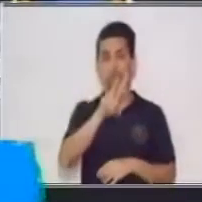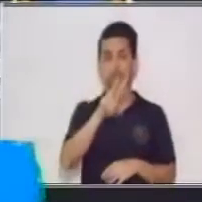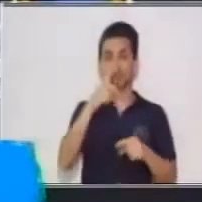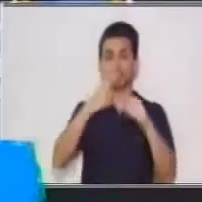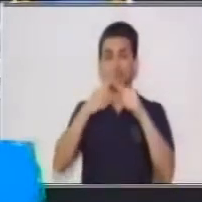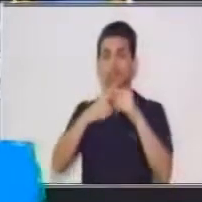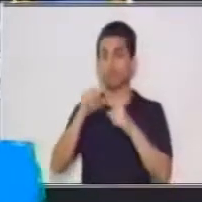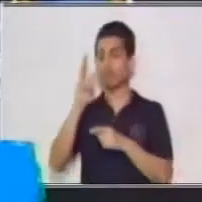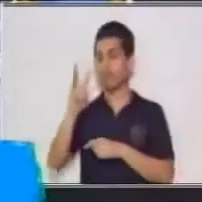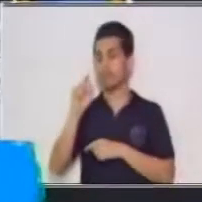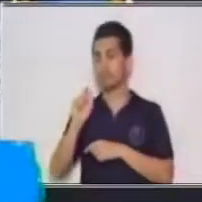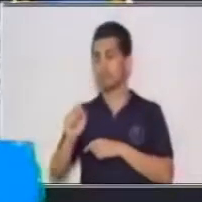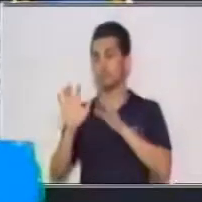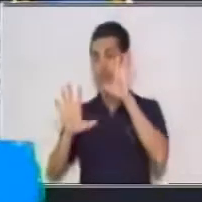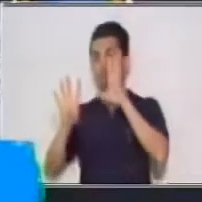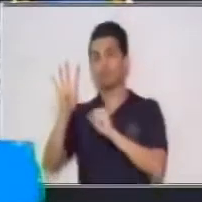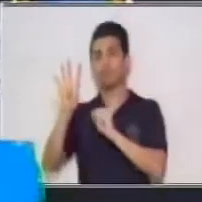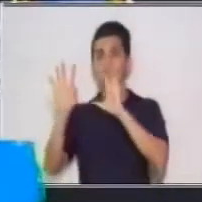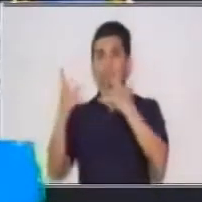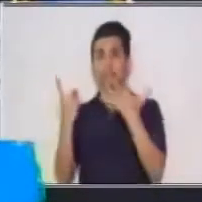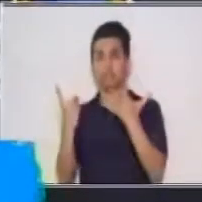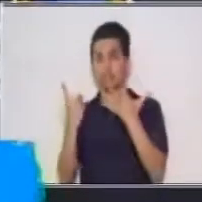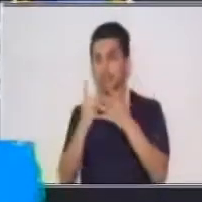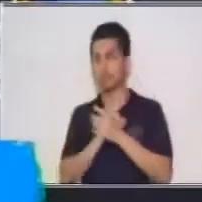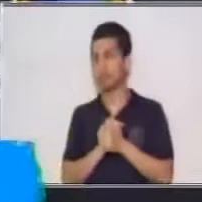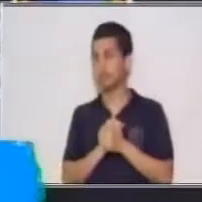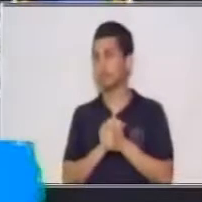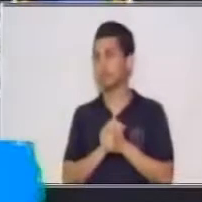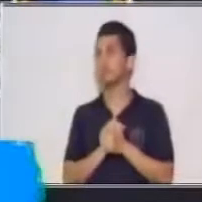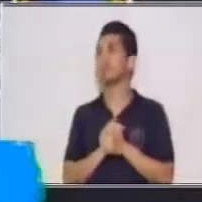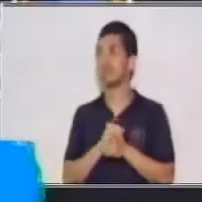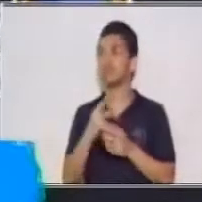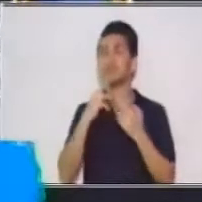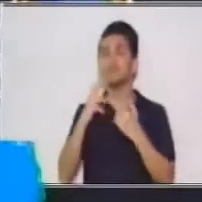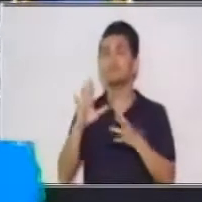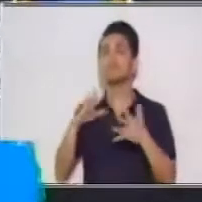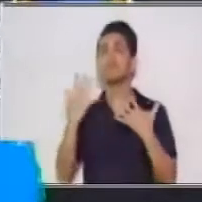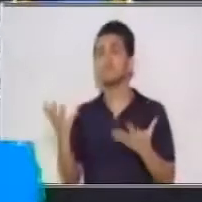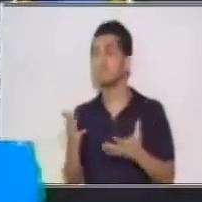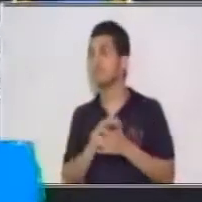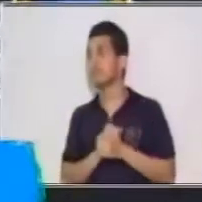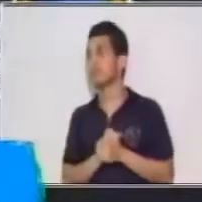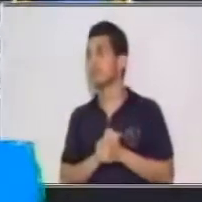el 3.1416. Nuestro resultado es